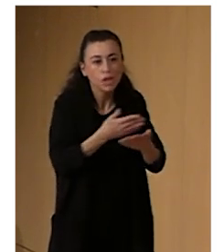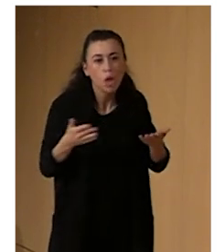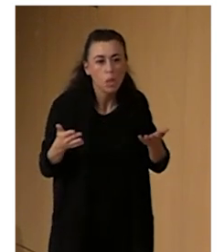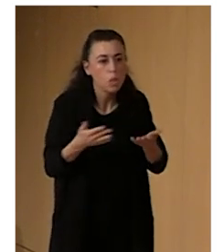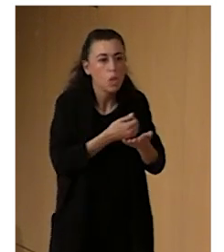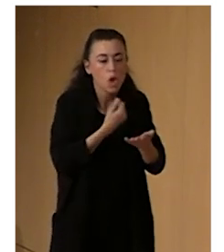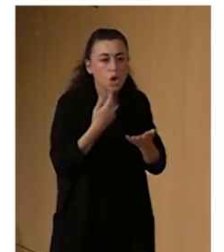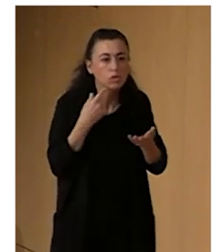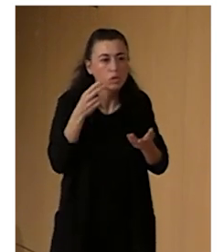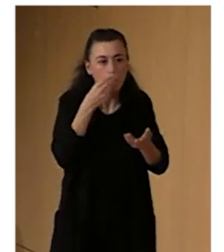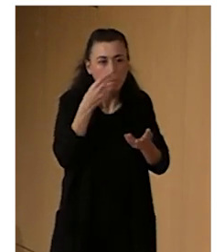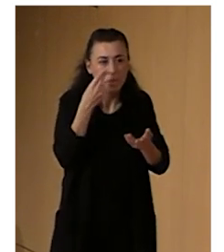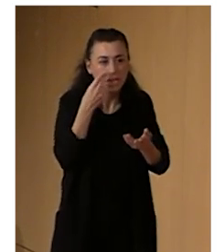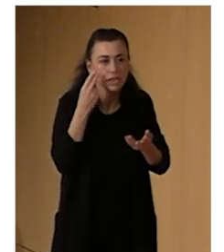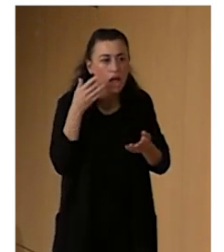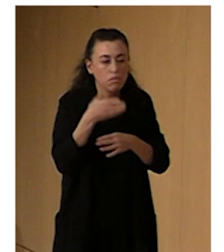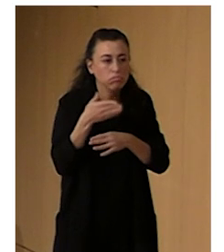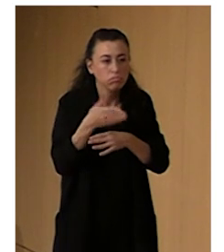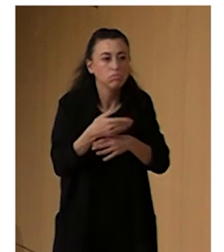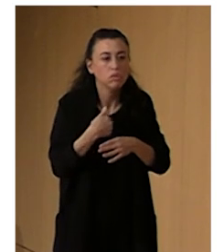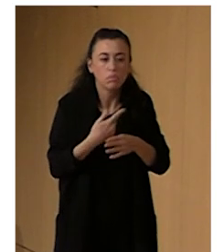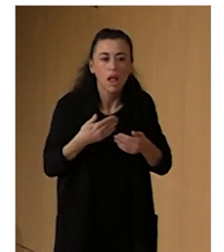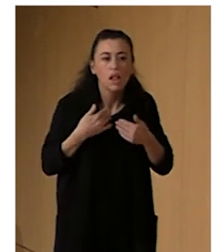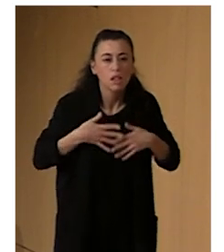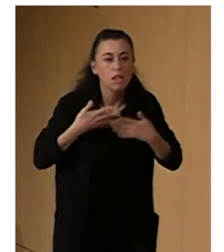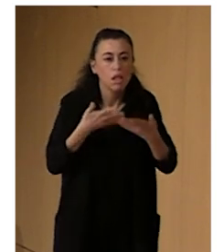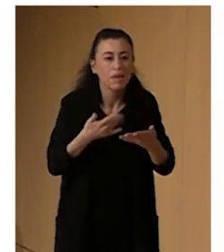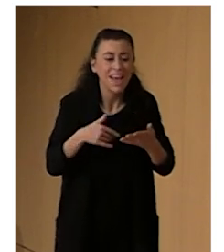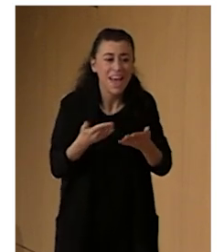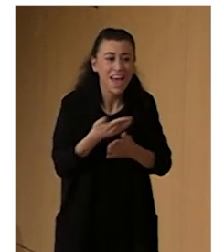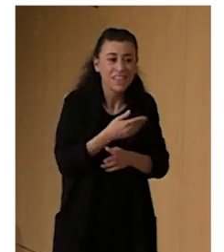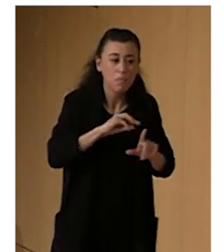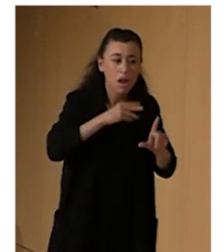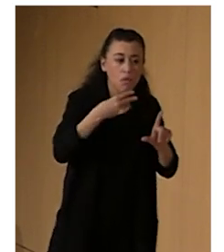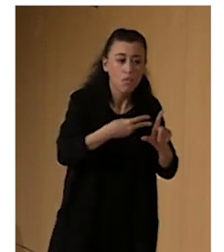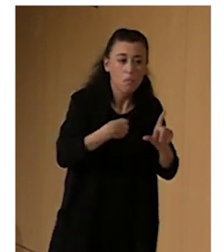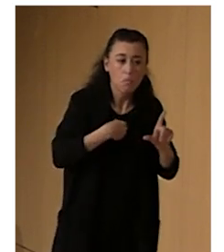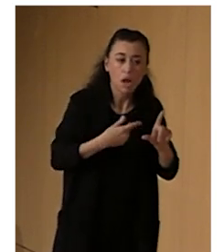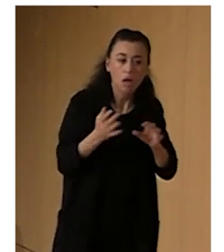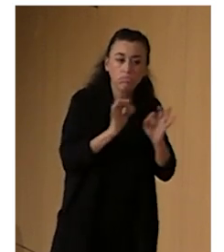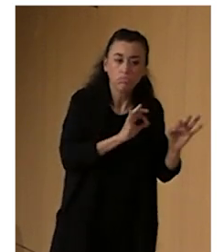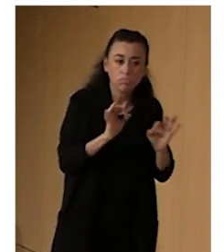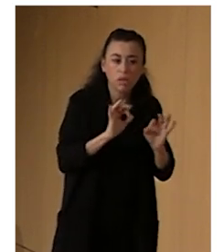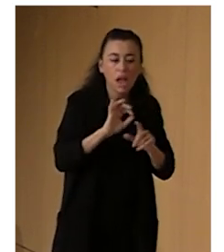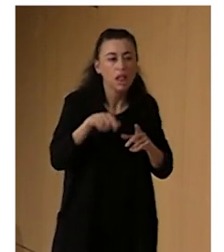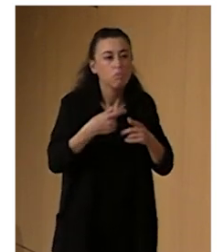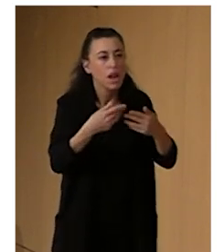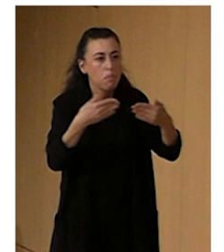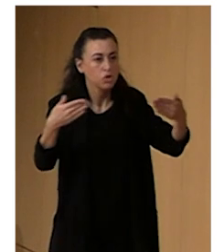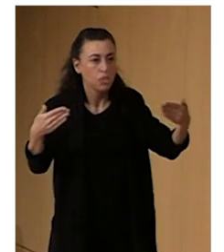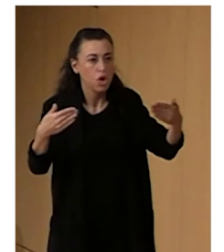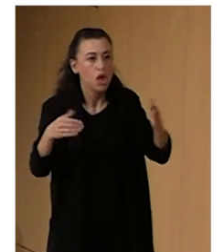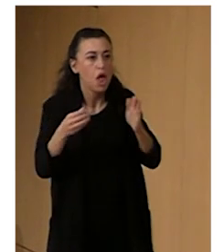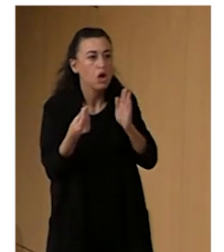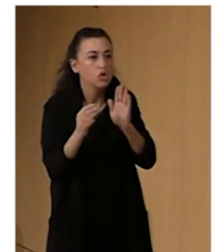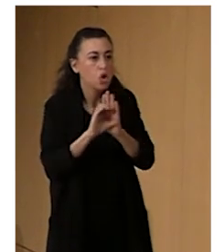tanto desde la página web para trabajarlos antes de la visita como en la en la propia exposición a través de códigos QR